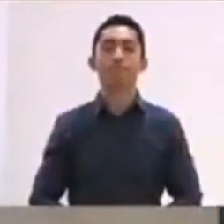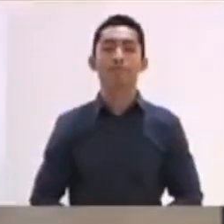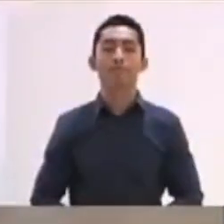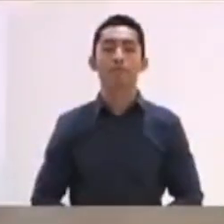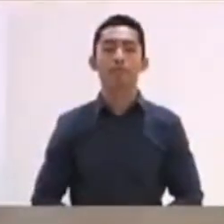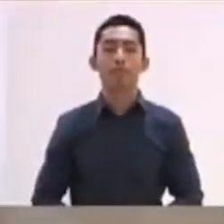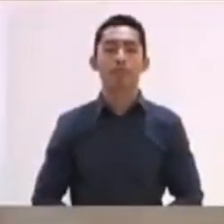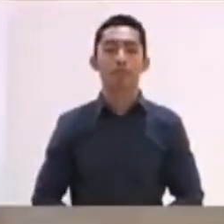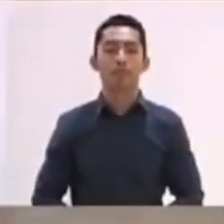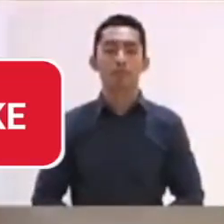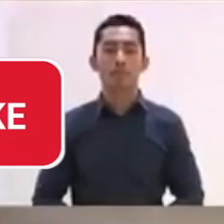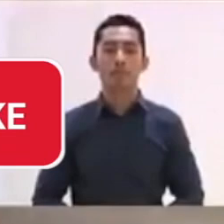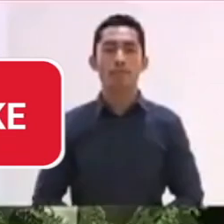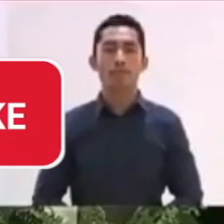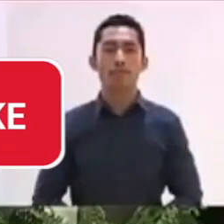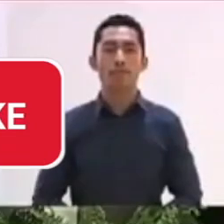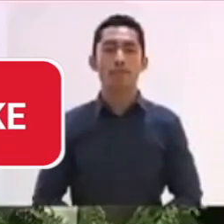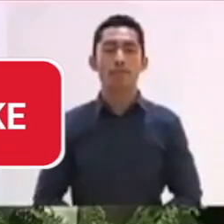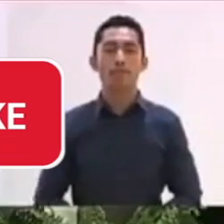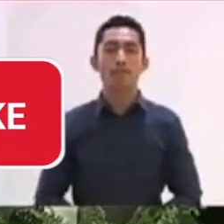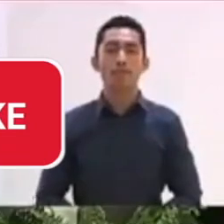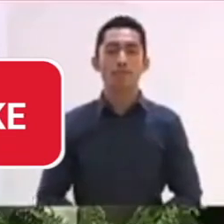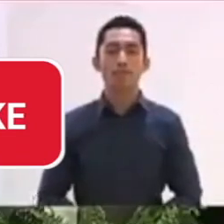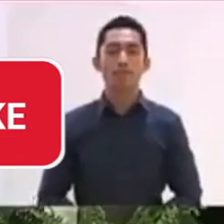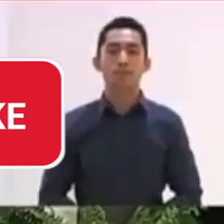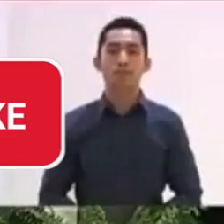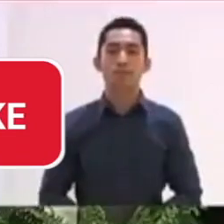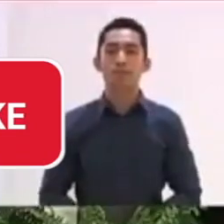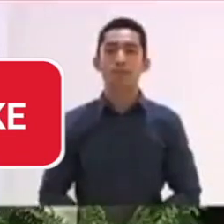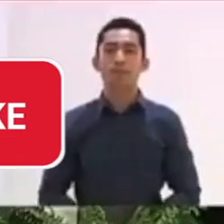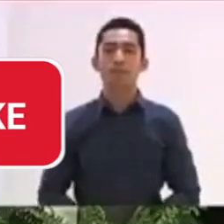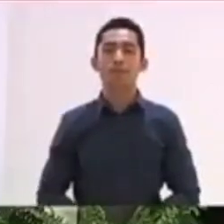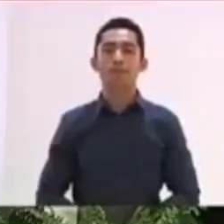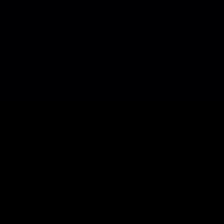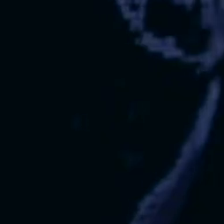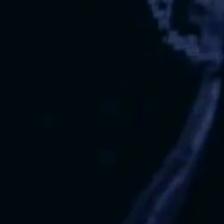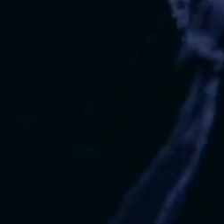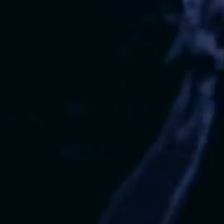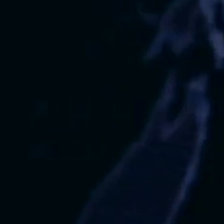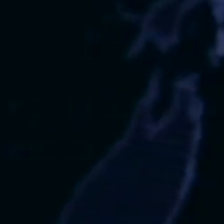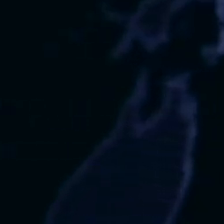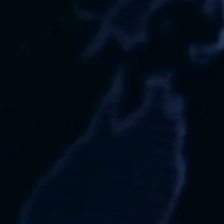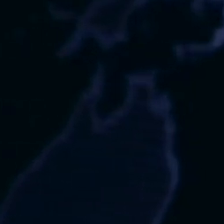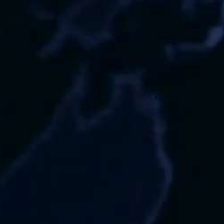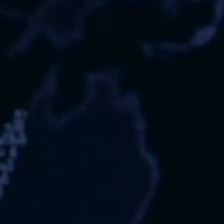Con información de Damián Bautista, Agencia Informativa de México.